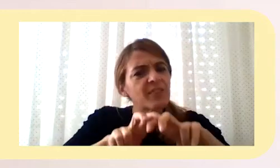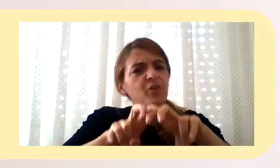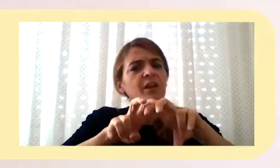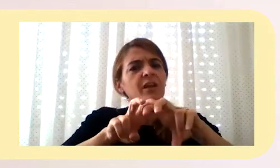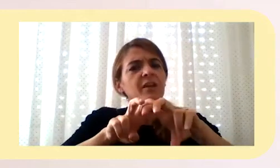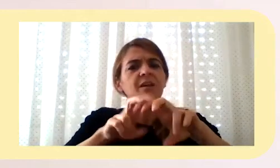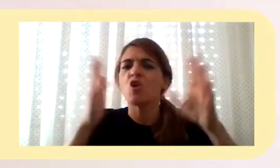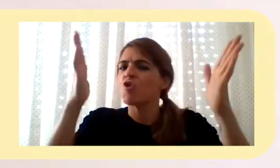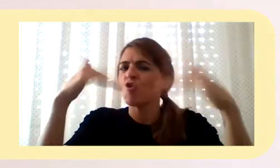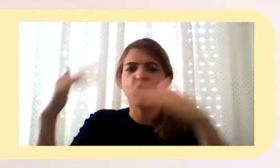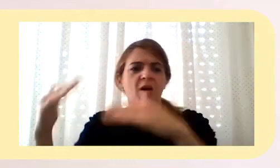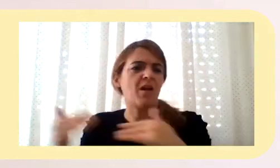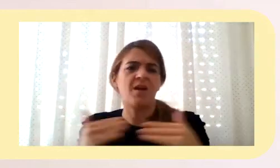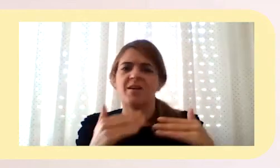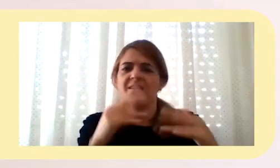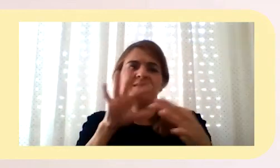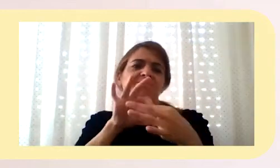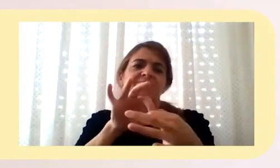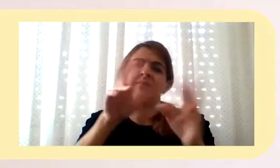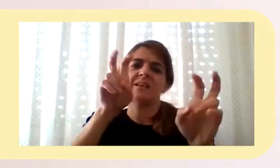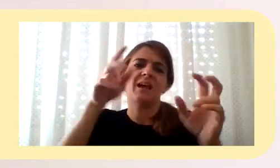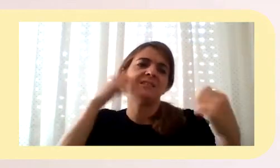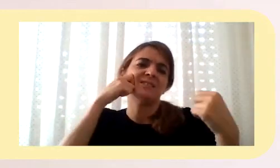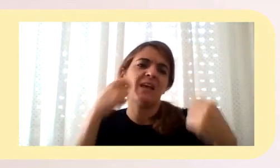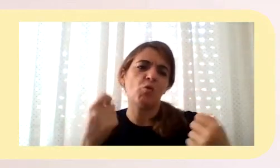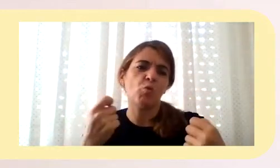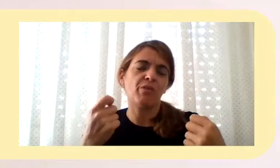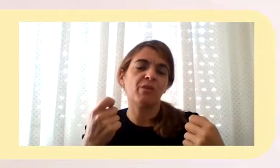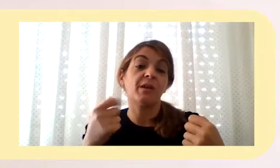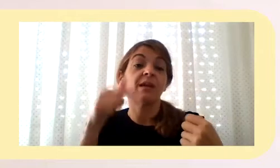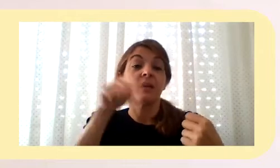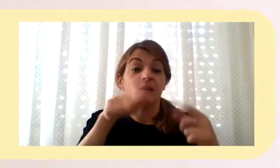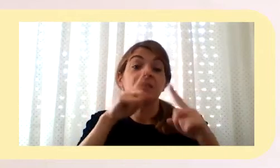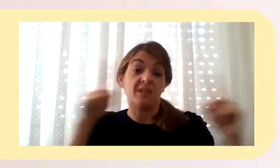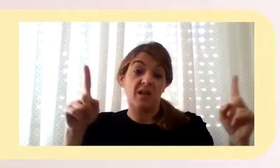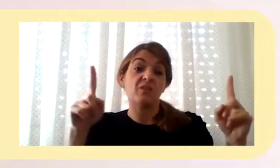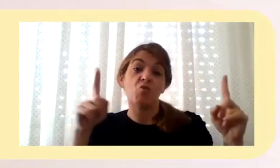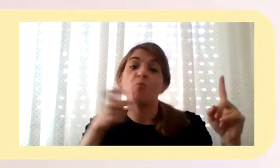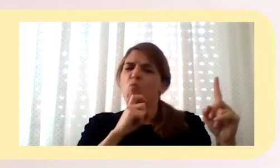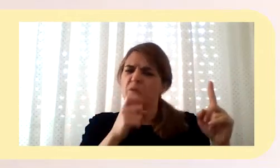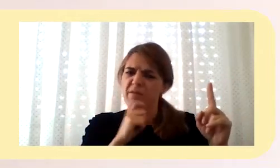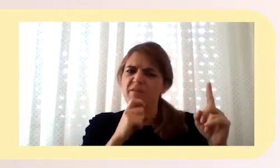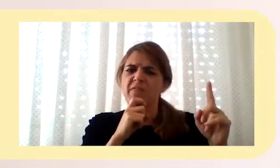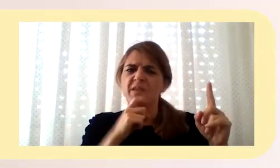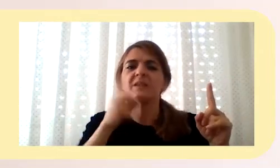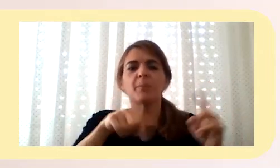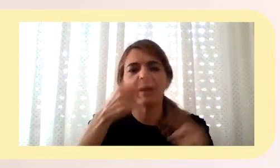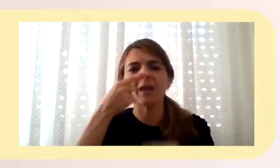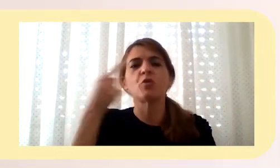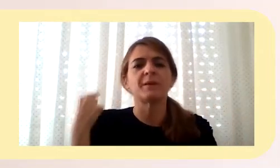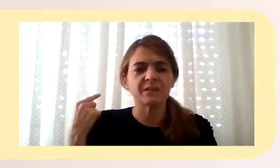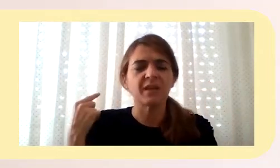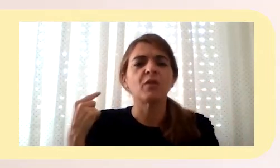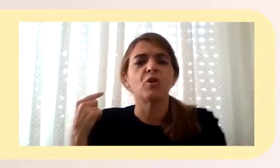cabo en materia de salud. Precisamente en un año tan complicado como el que estamos viviendo, este año y también el año pasado, donde